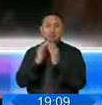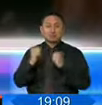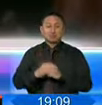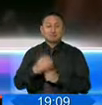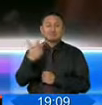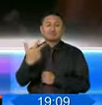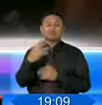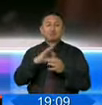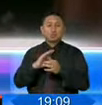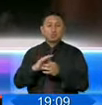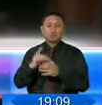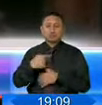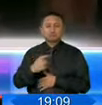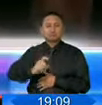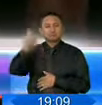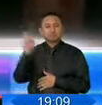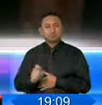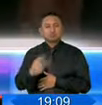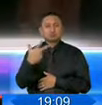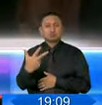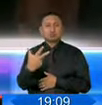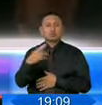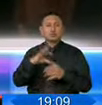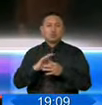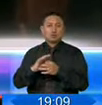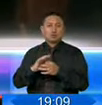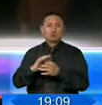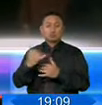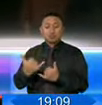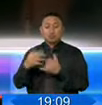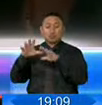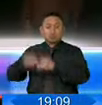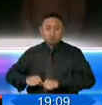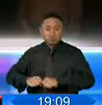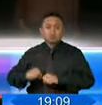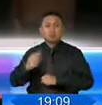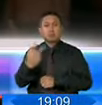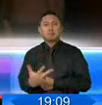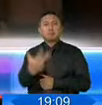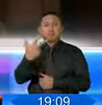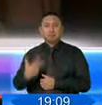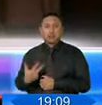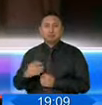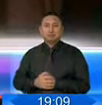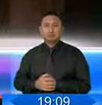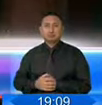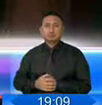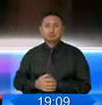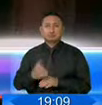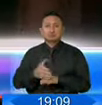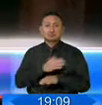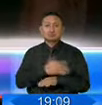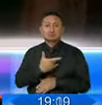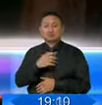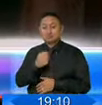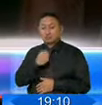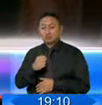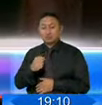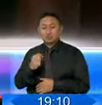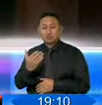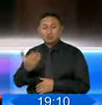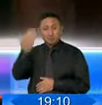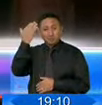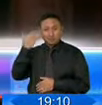regreso, exigiendo, como nos dijeron, el regreso de los tres compañeros que se encuentran secuestrados. Y precisamente como escuchábamos en la entrevista que la realizamos hace